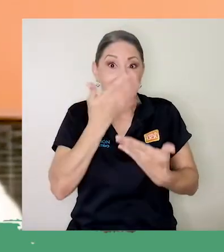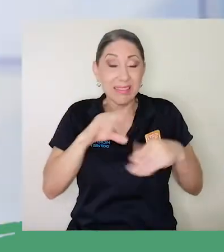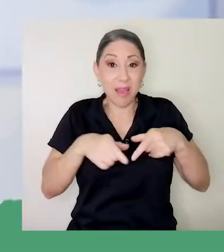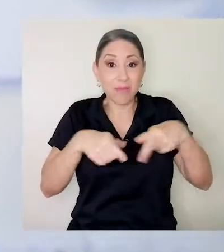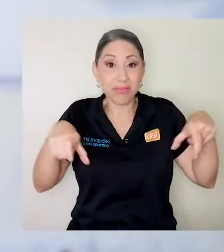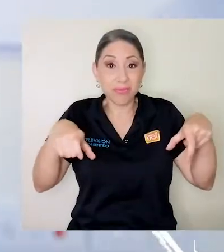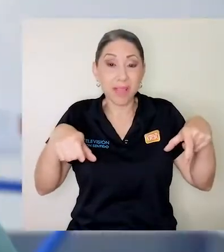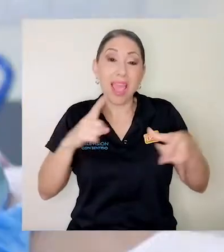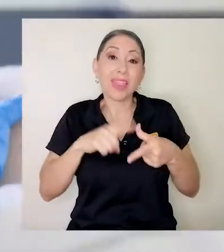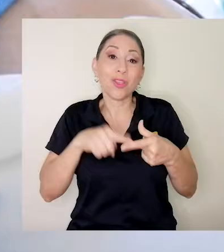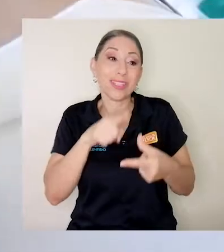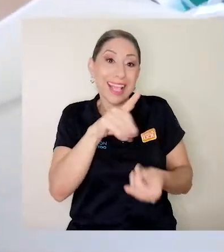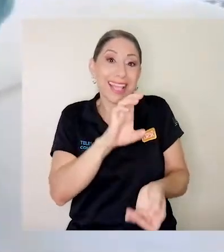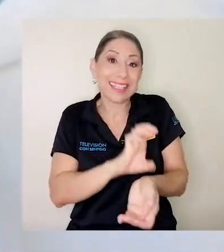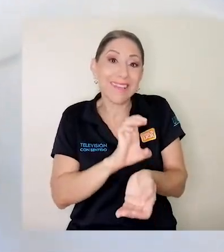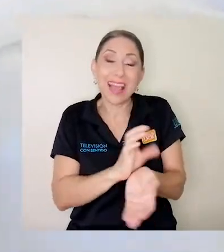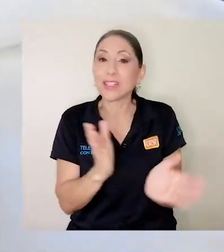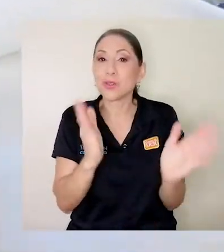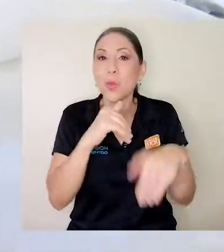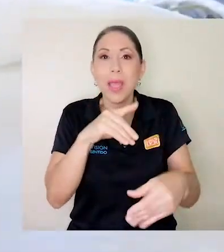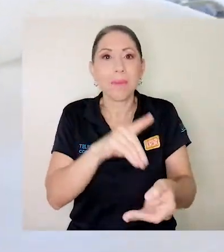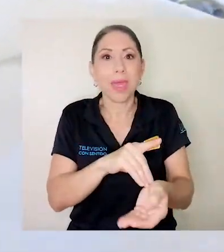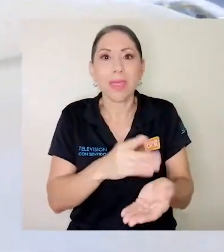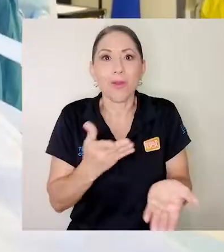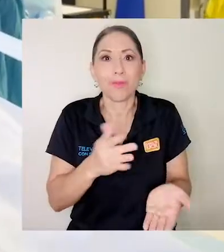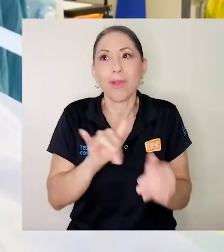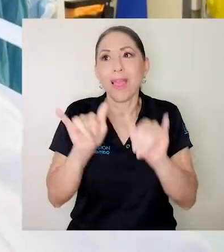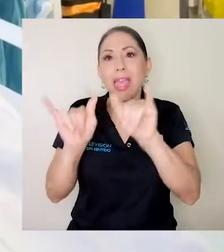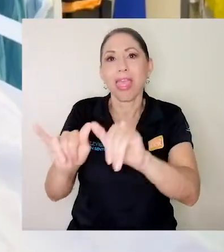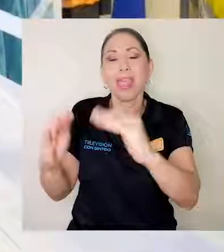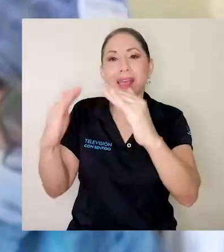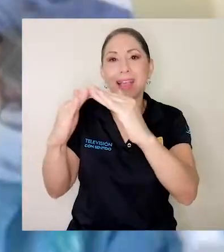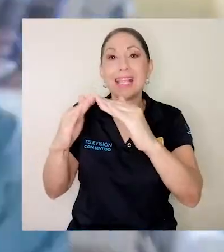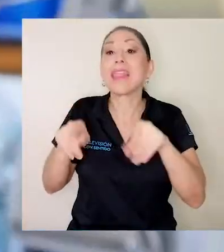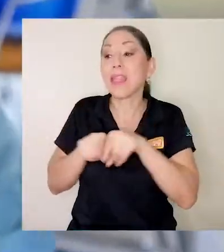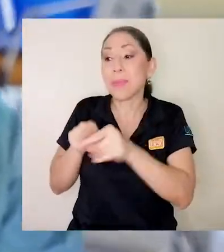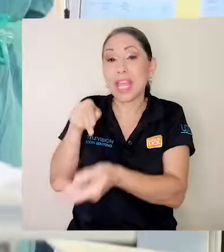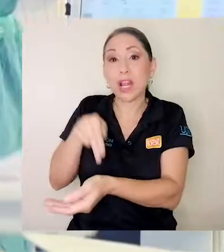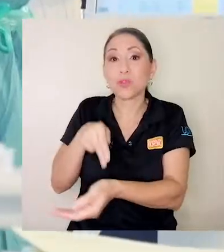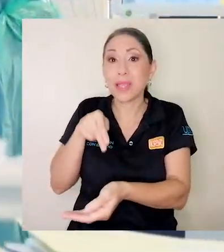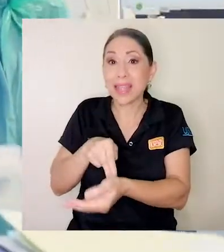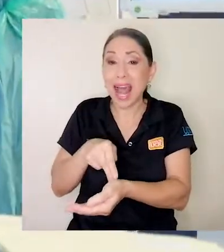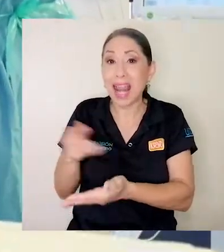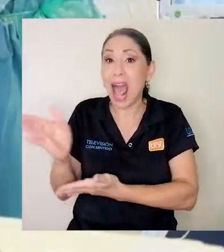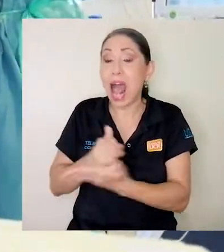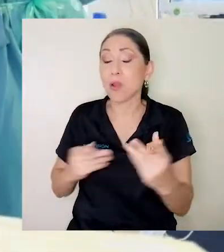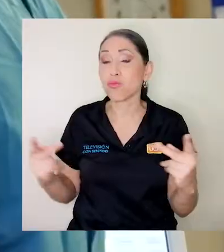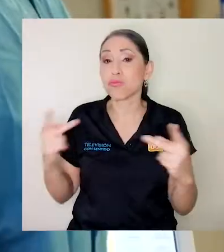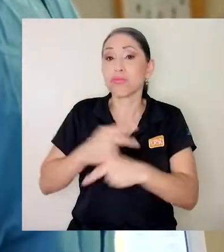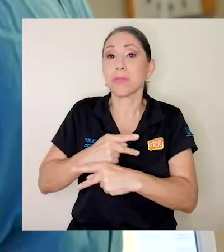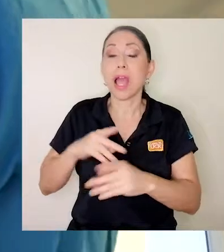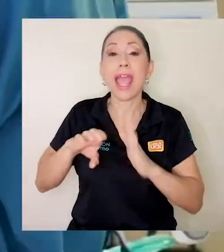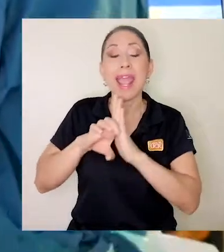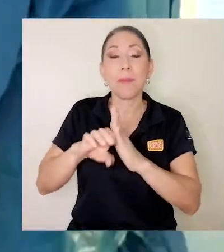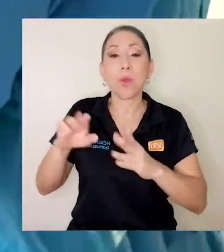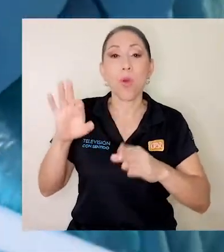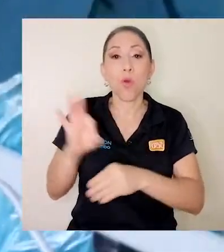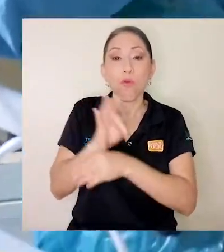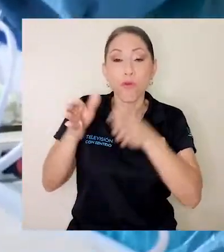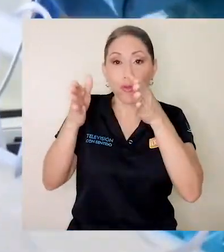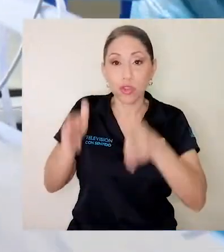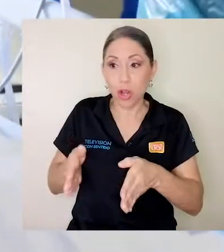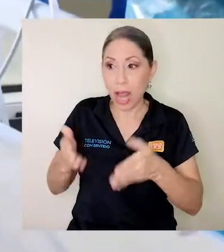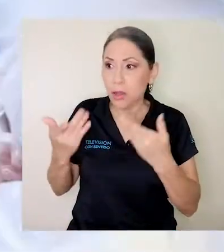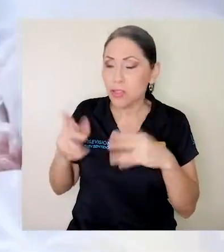sin médico. En el hospital tenemos otro agravante, que es que cuando sale un funcionario enfermo,